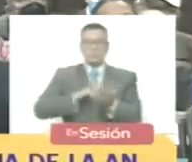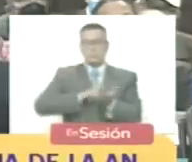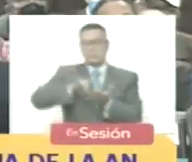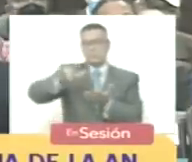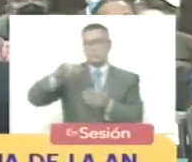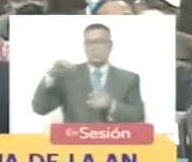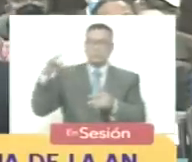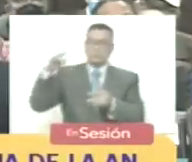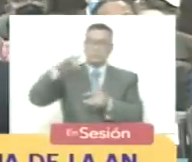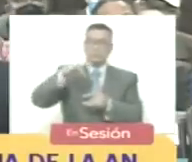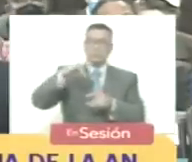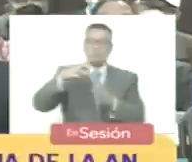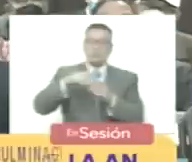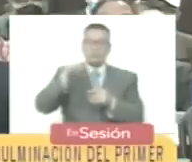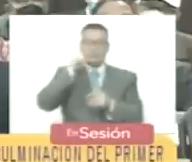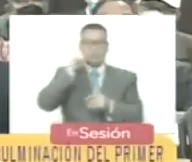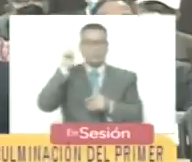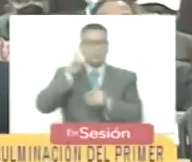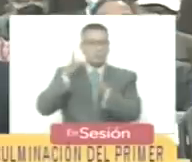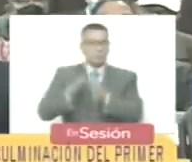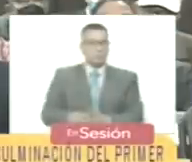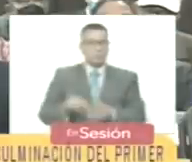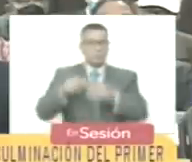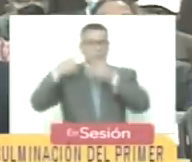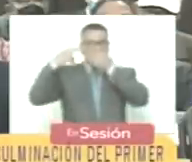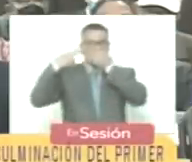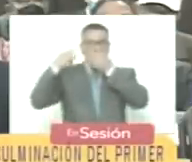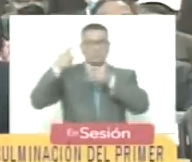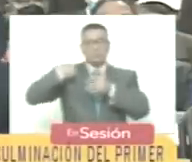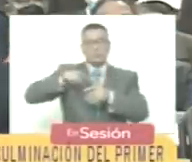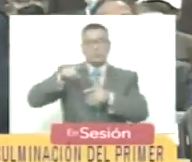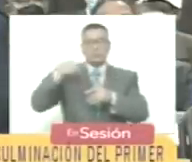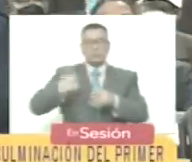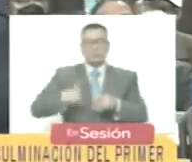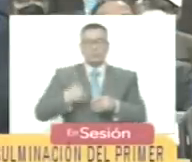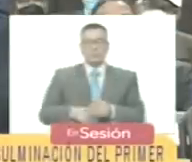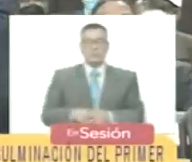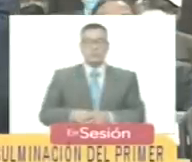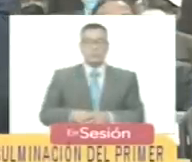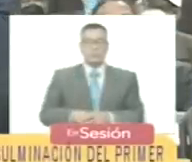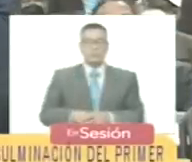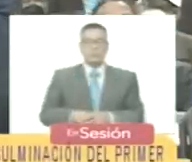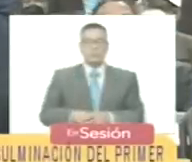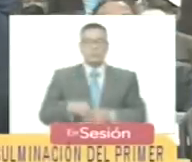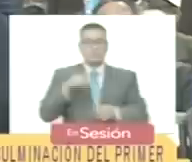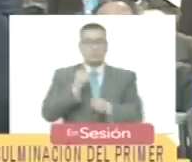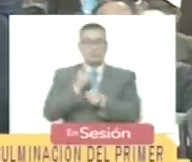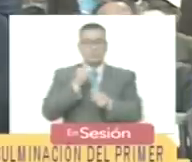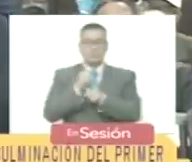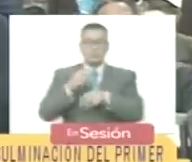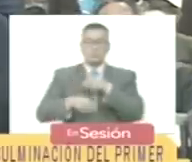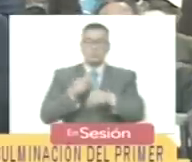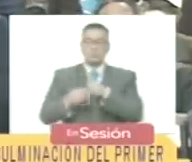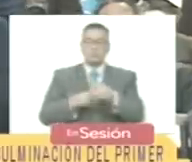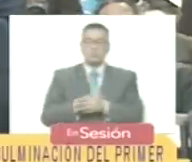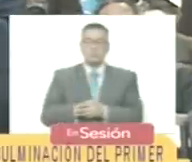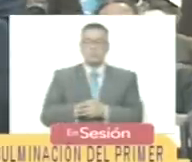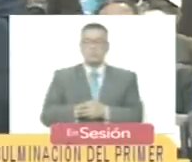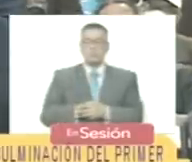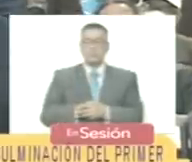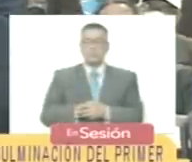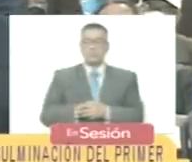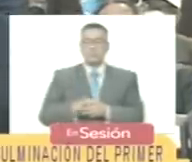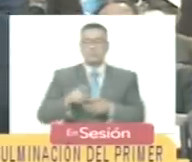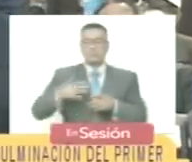la tripulación que nos tienen secuestrado en Argentina. En fin, el trabajo realizado nos